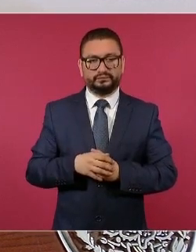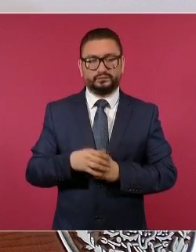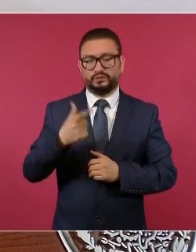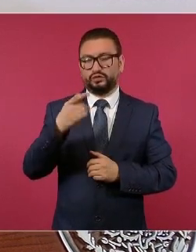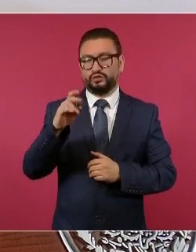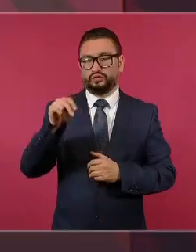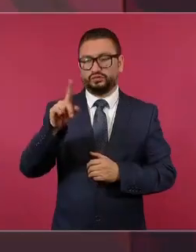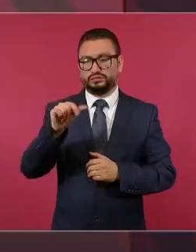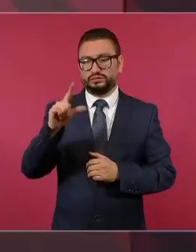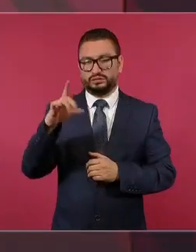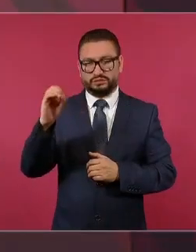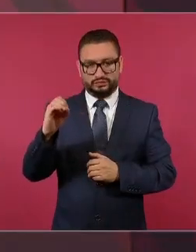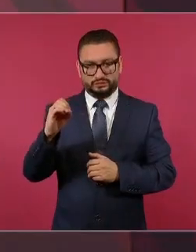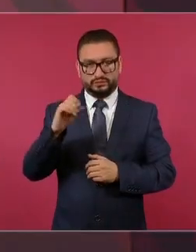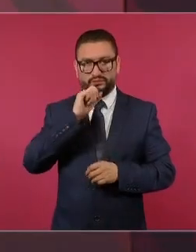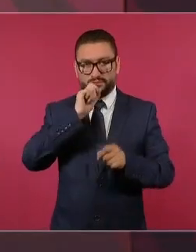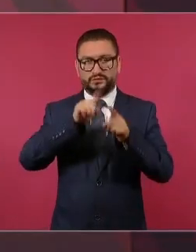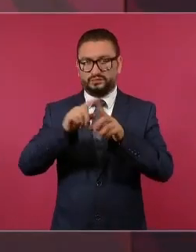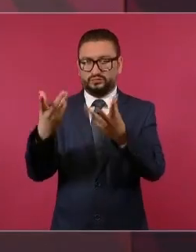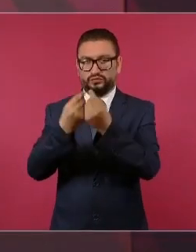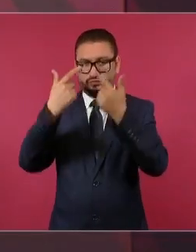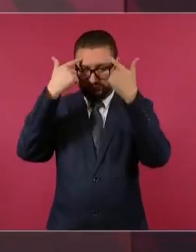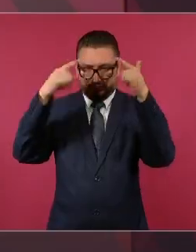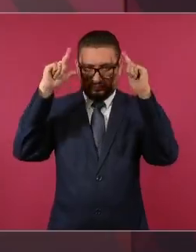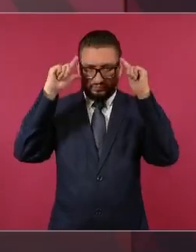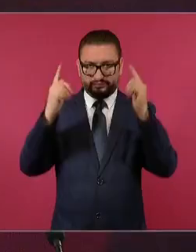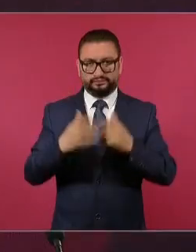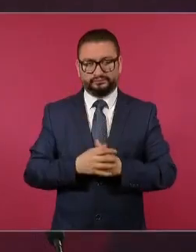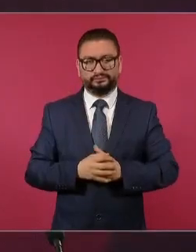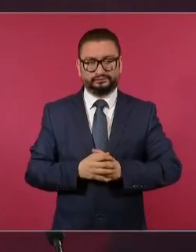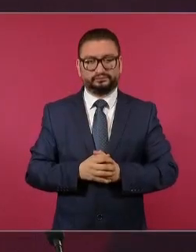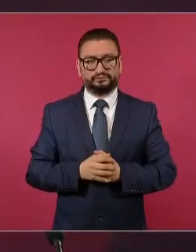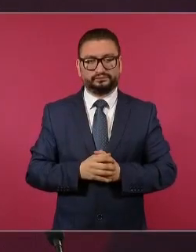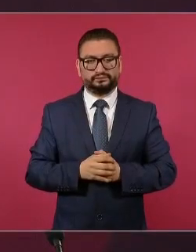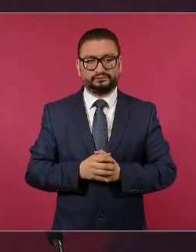Gonzalo con los marinos.